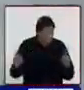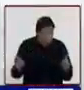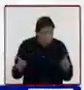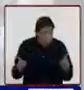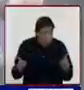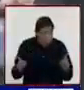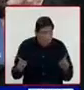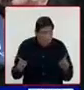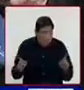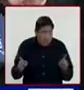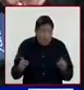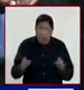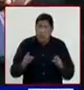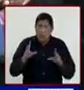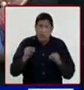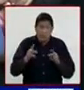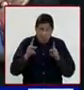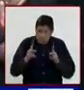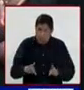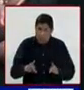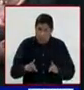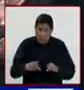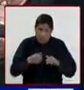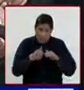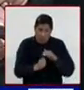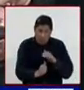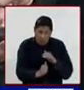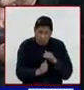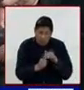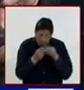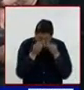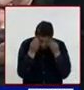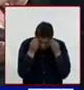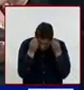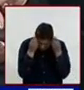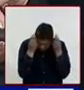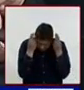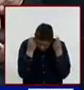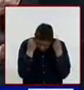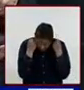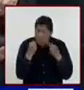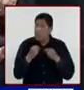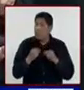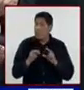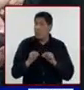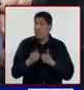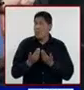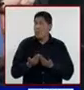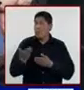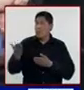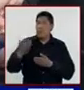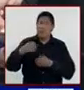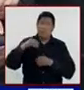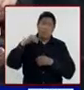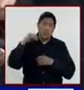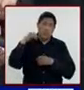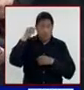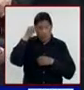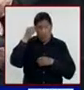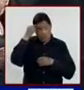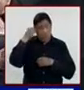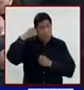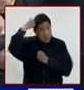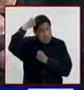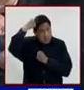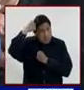diferente, no ser una persona adoctrinada como lo es el Partido Azul.